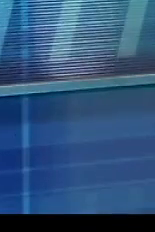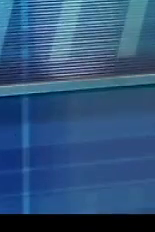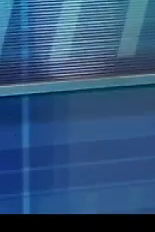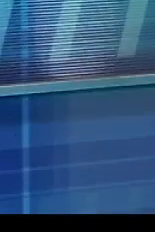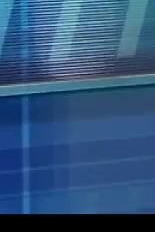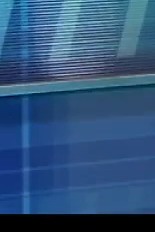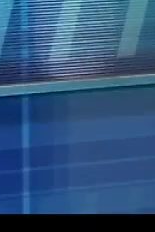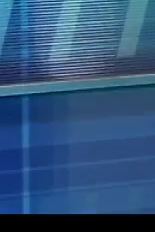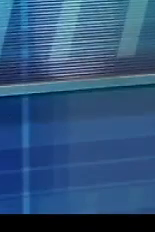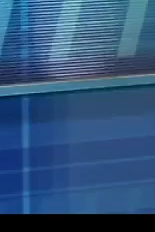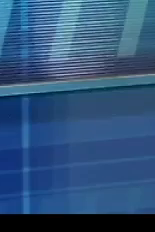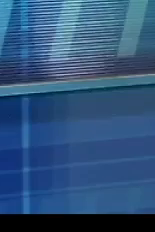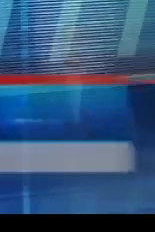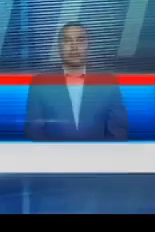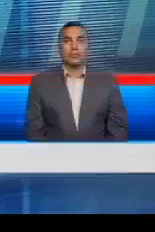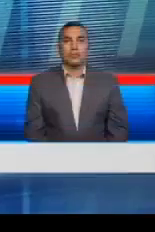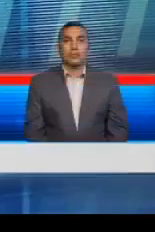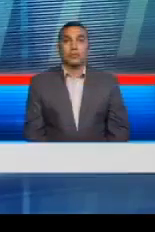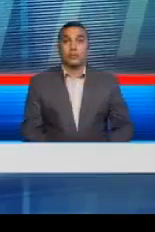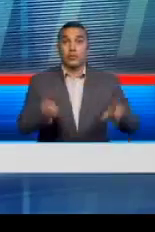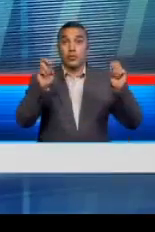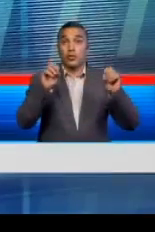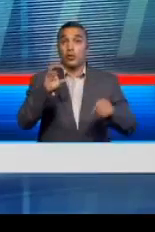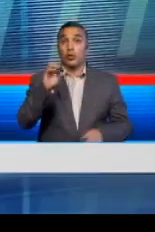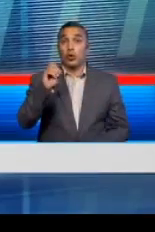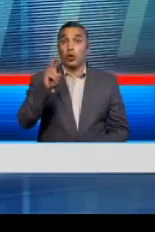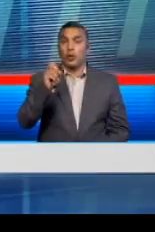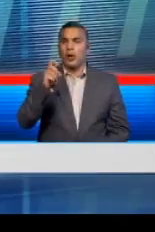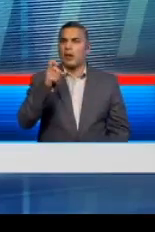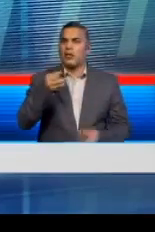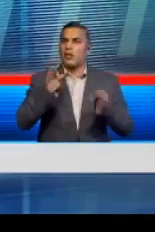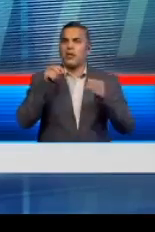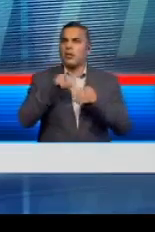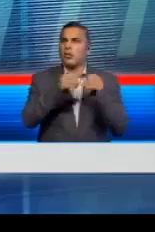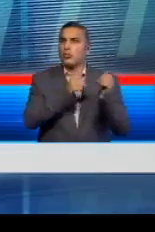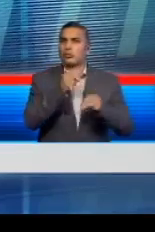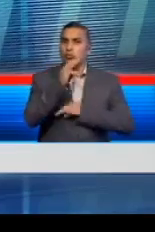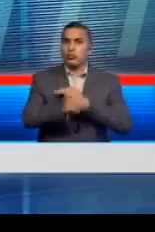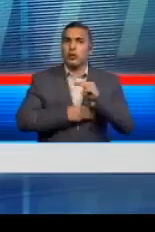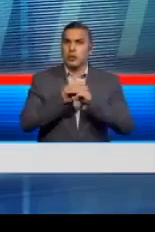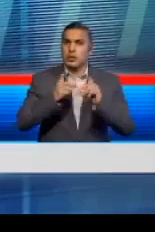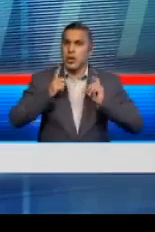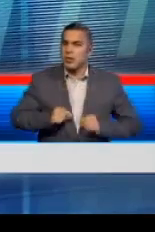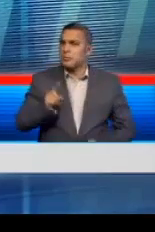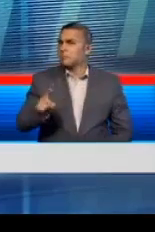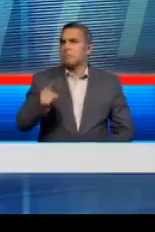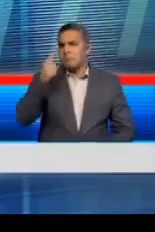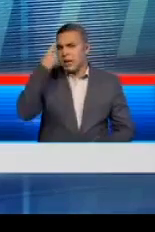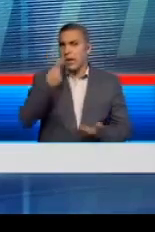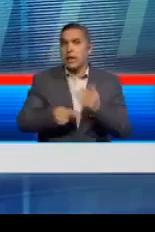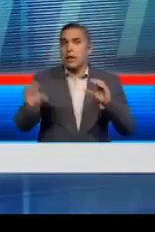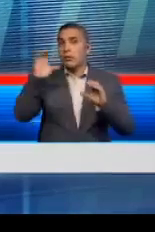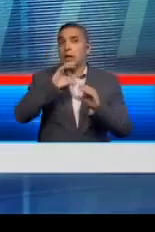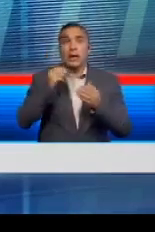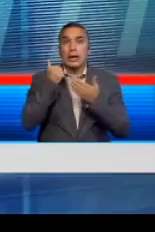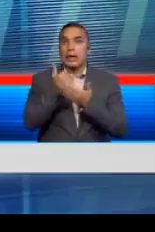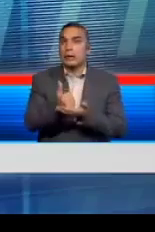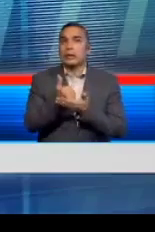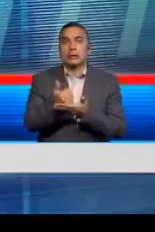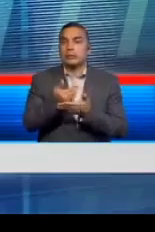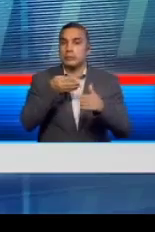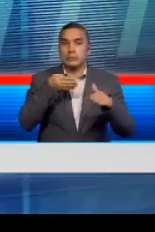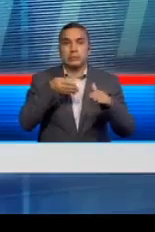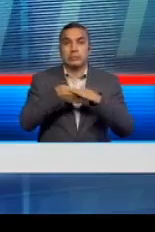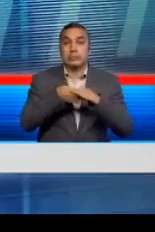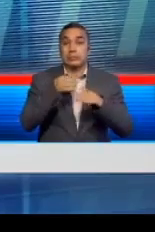Porque Ecuador se unió oficialmente a la iniciativa COVAX, un mecanismo de la Organización Mundial de la Salud que busca facilitar el acceso